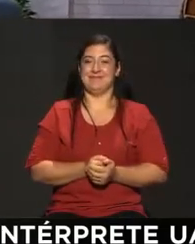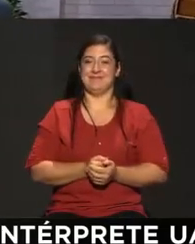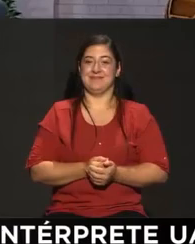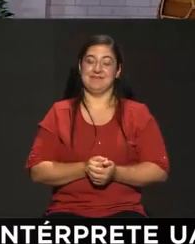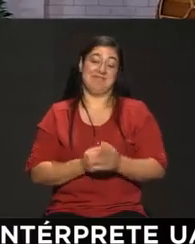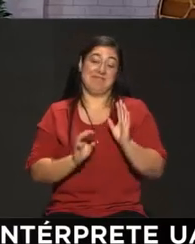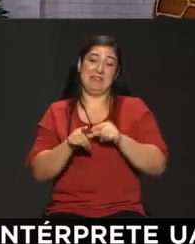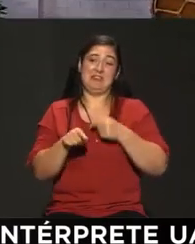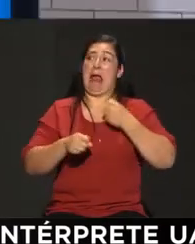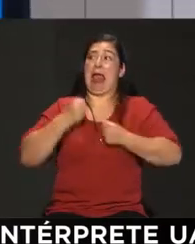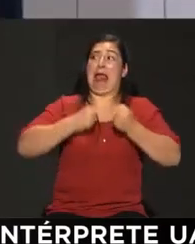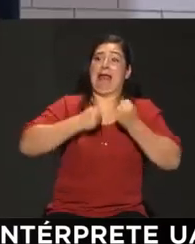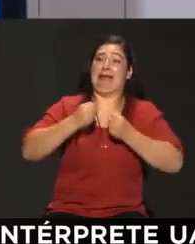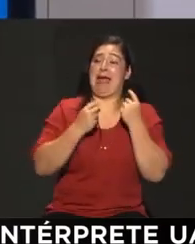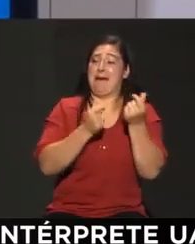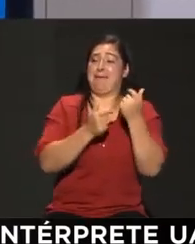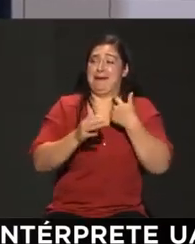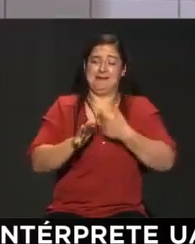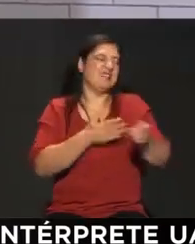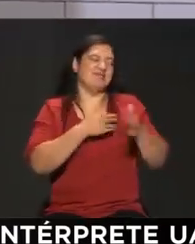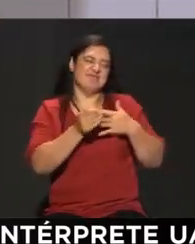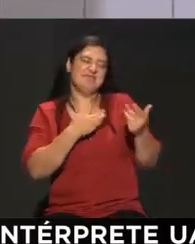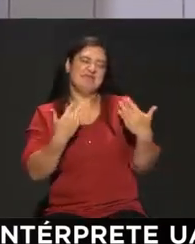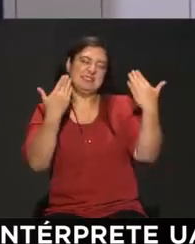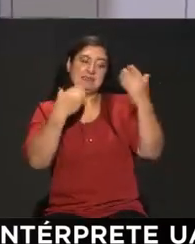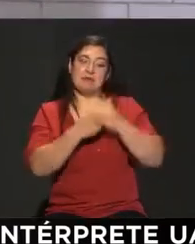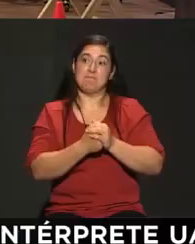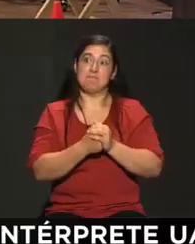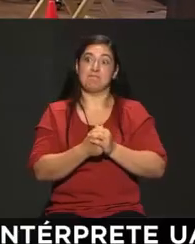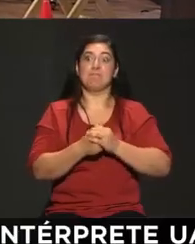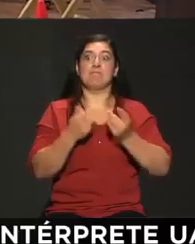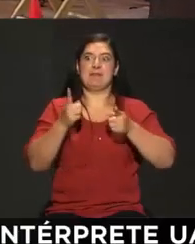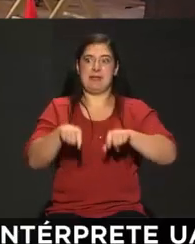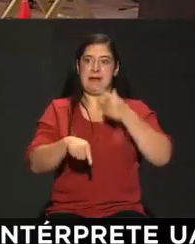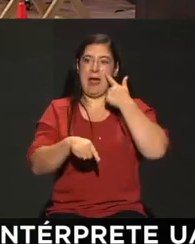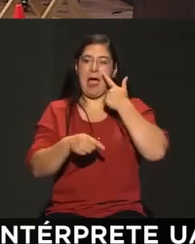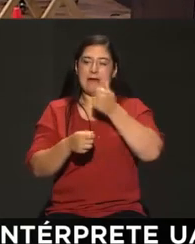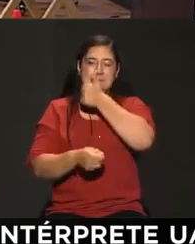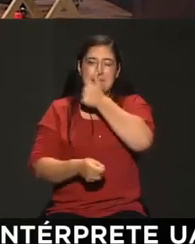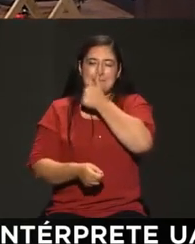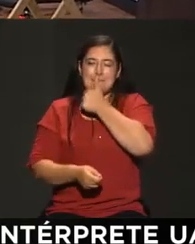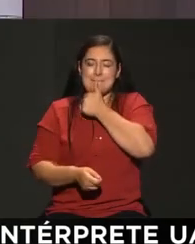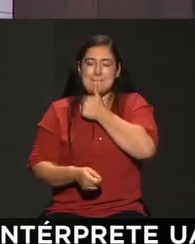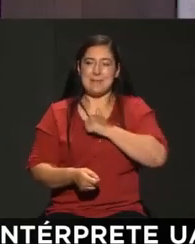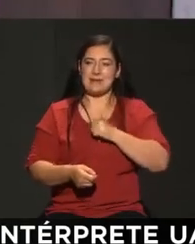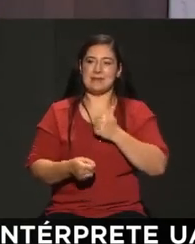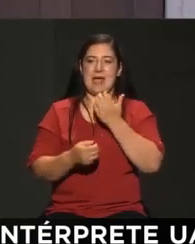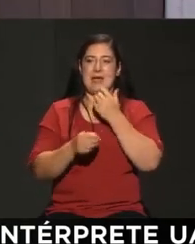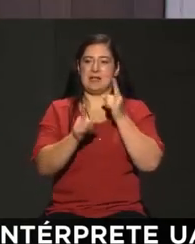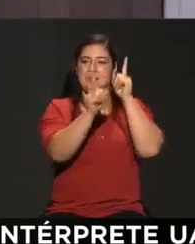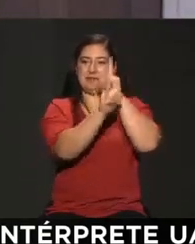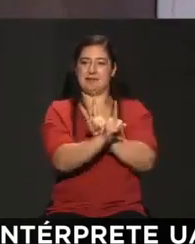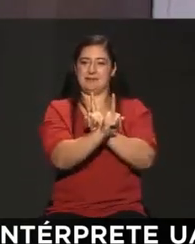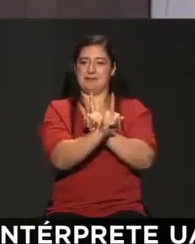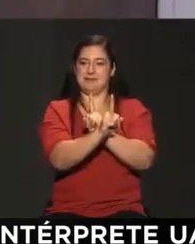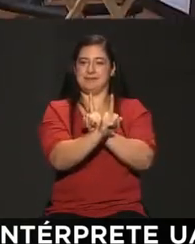se vale. También se vale. Pero bueno, pero entonces también podemos hacer fuerza, pero a la vez la resistencia, por favor, uno detrás de otro,